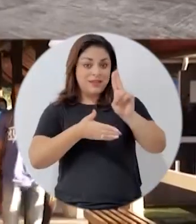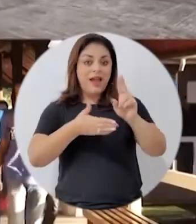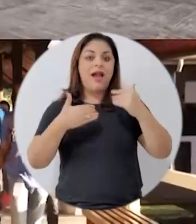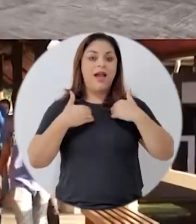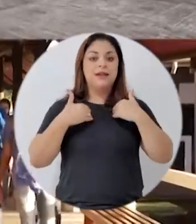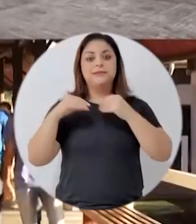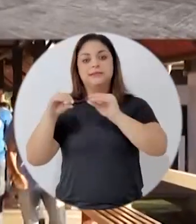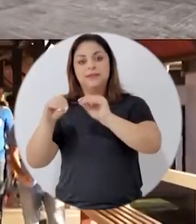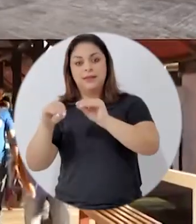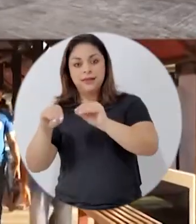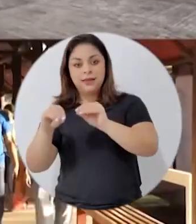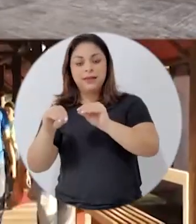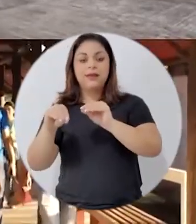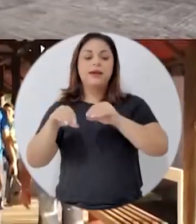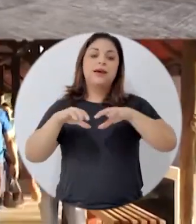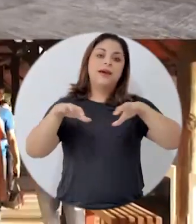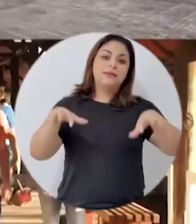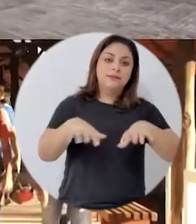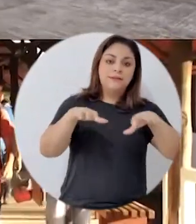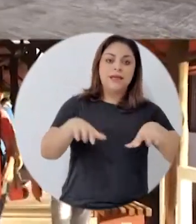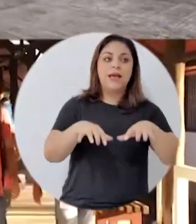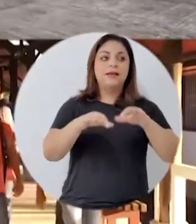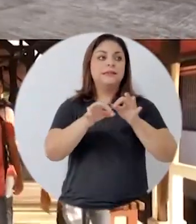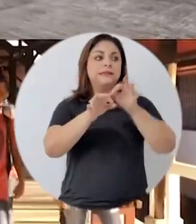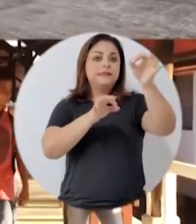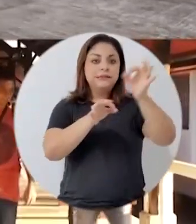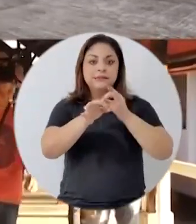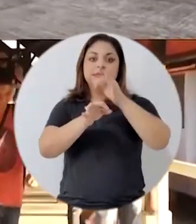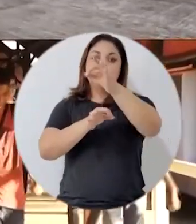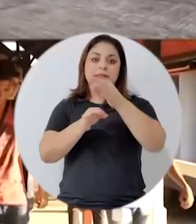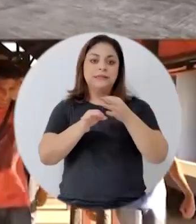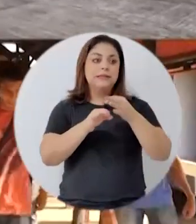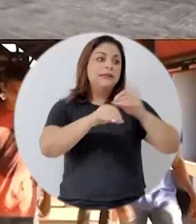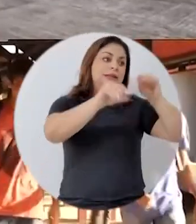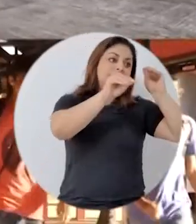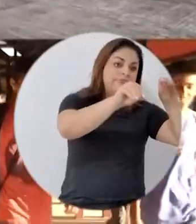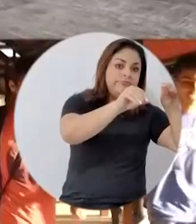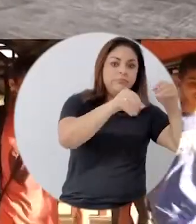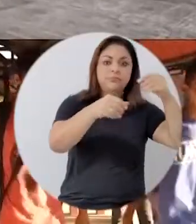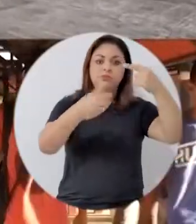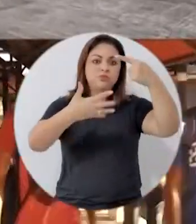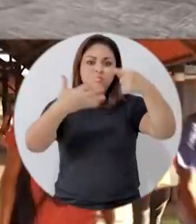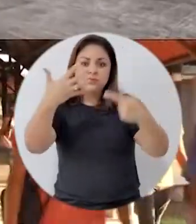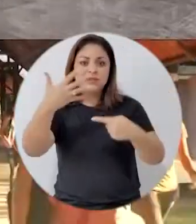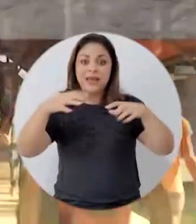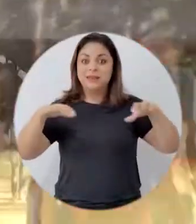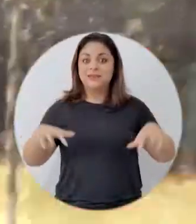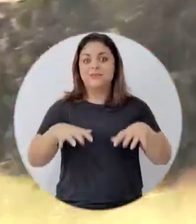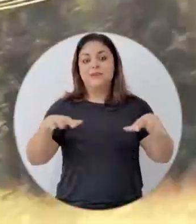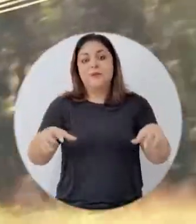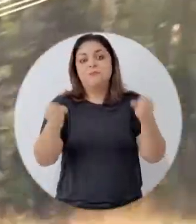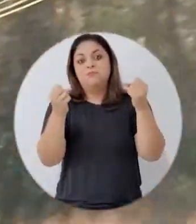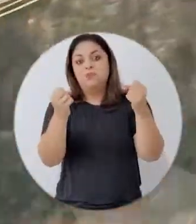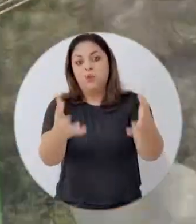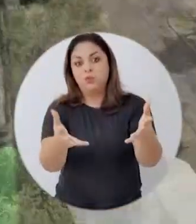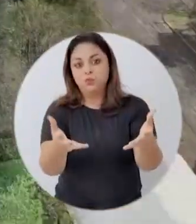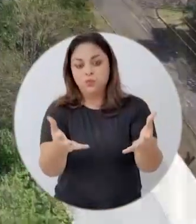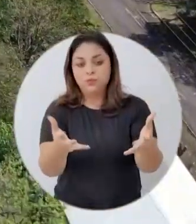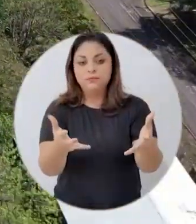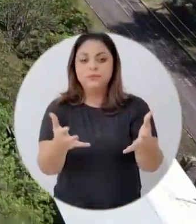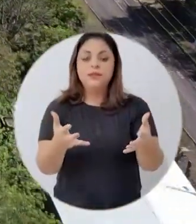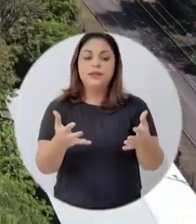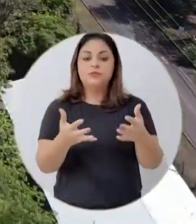investigación, docencia y extensión, tenemos una variedad de actividades enorme, ¿verdad? No somos necesariamente una empresa que genera